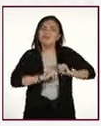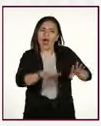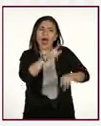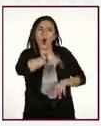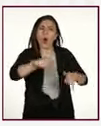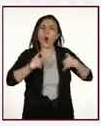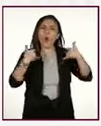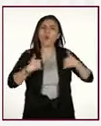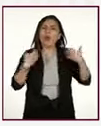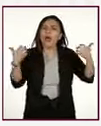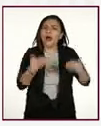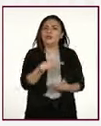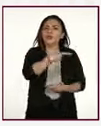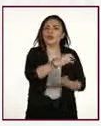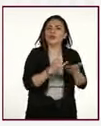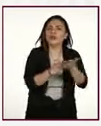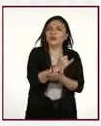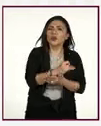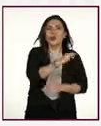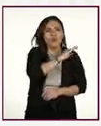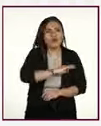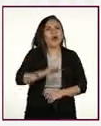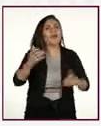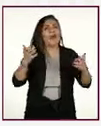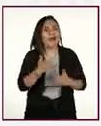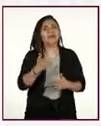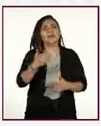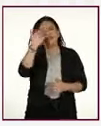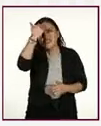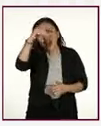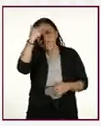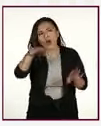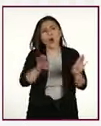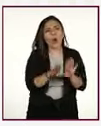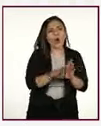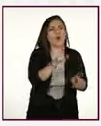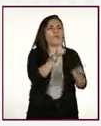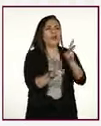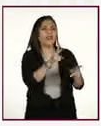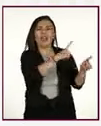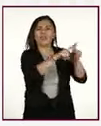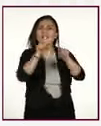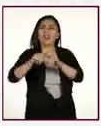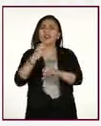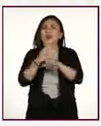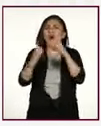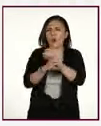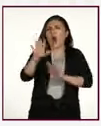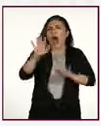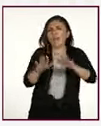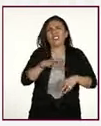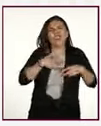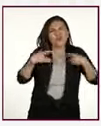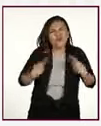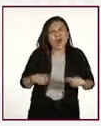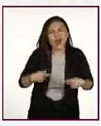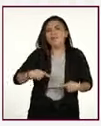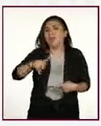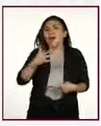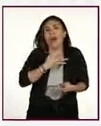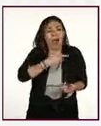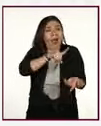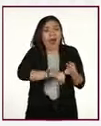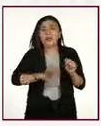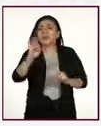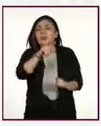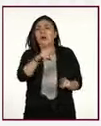para que tengan las capacidades y las herramientas de poder hablar de cosas que nos duelen y que realmente está pasando. Y que si no hablamos de ellas,